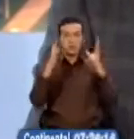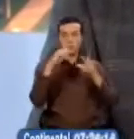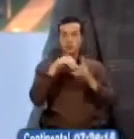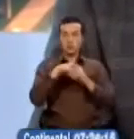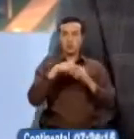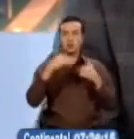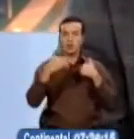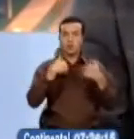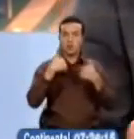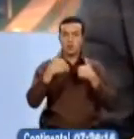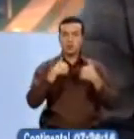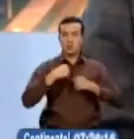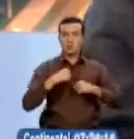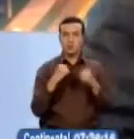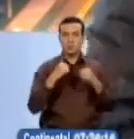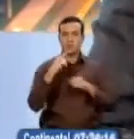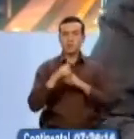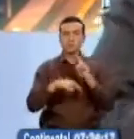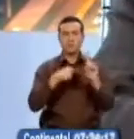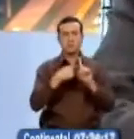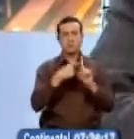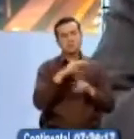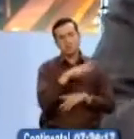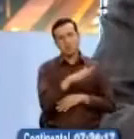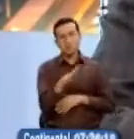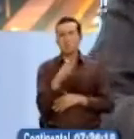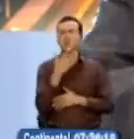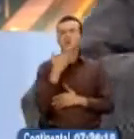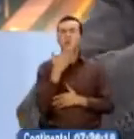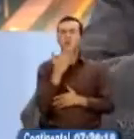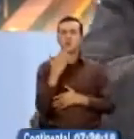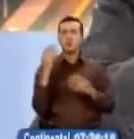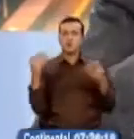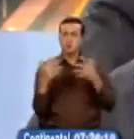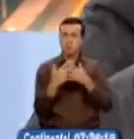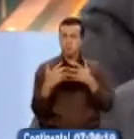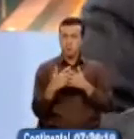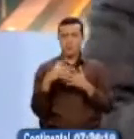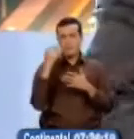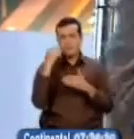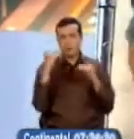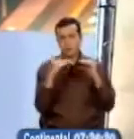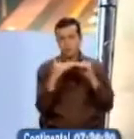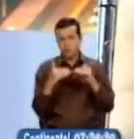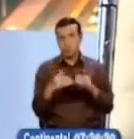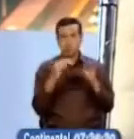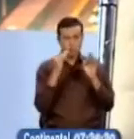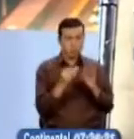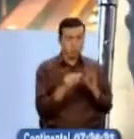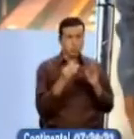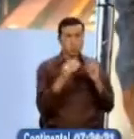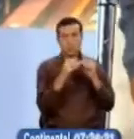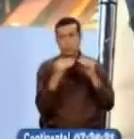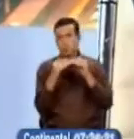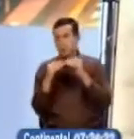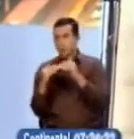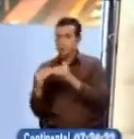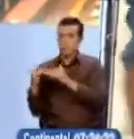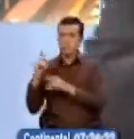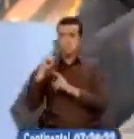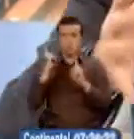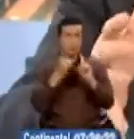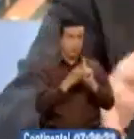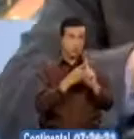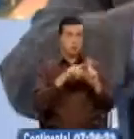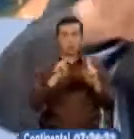teatro de bogotá sería más o menos coincidente en las mismas fechas no en las fechas exactas pero si primero